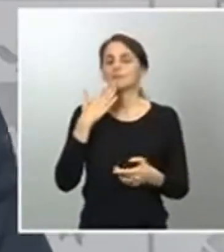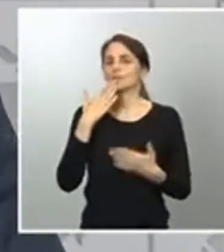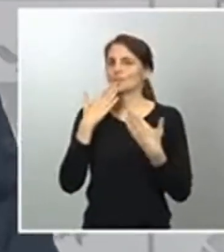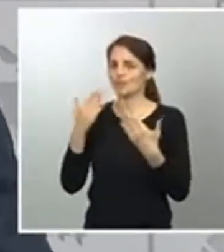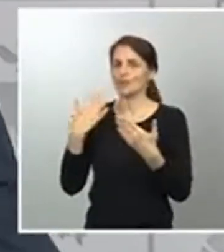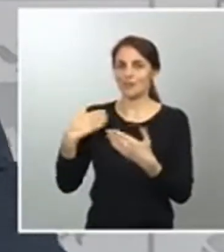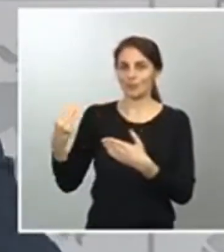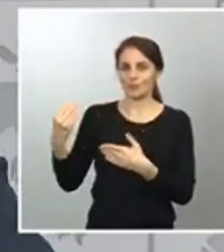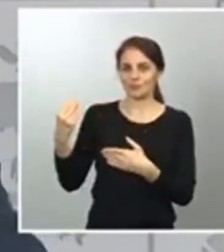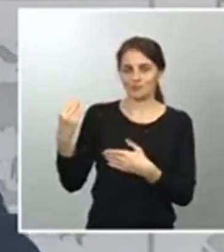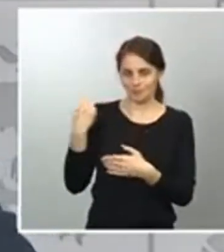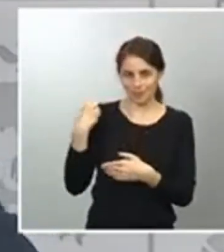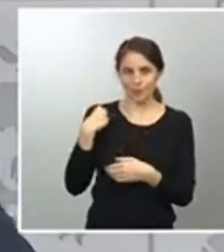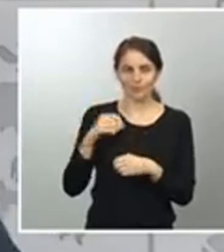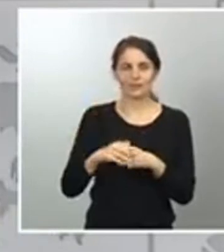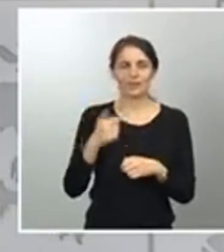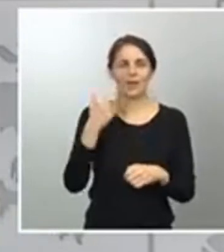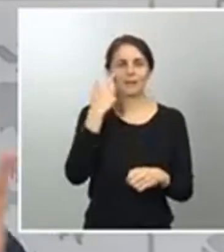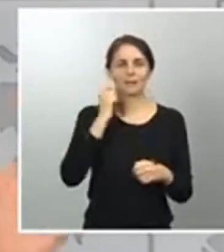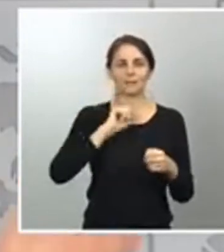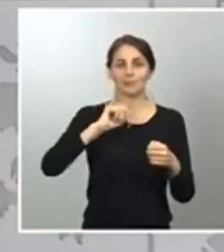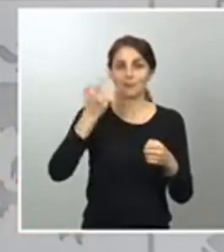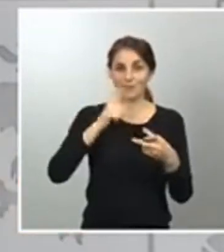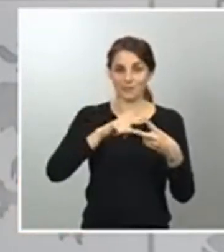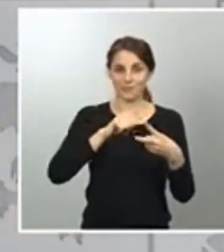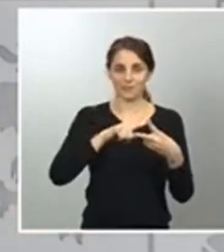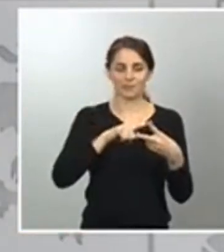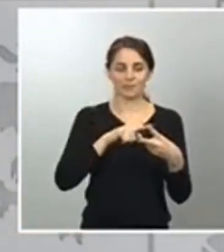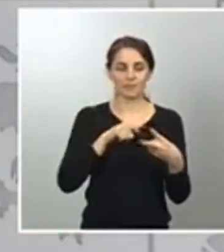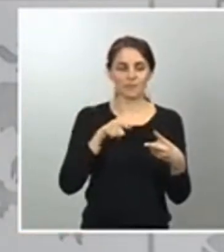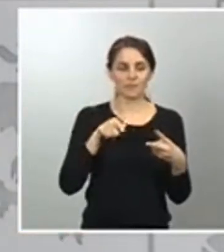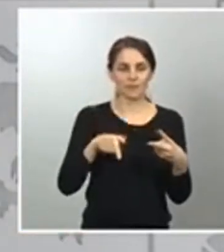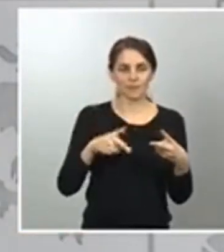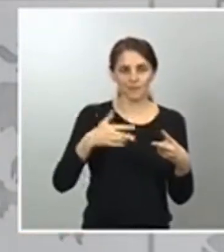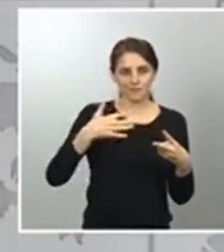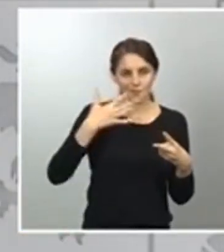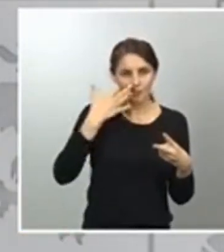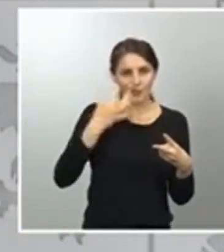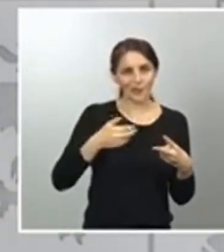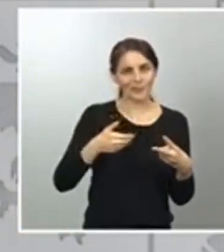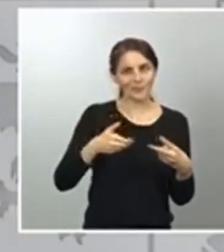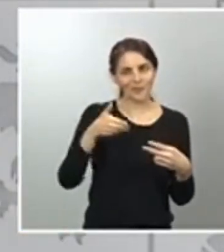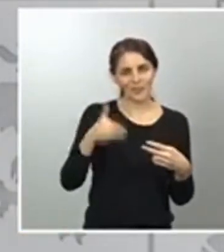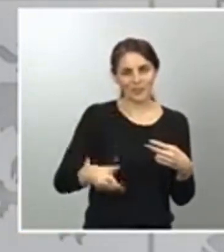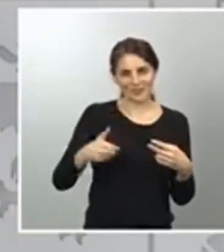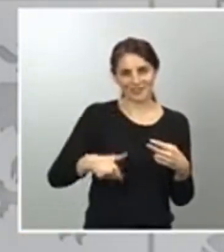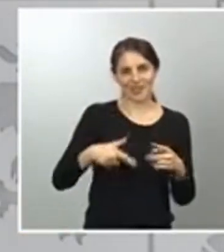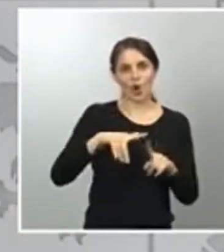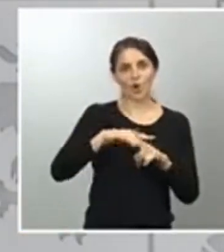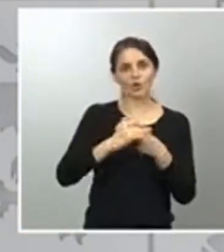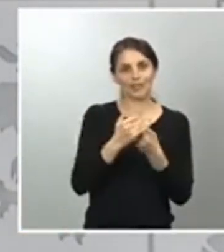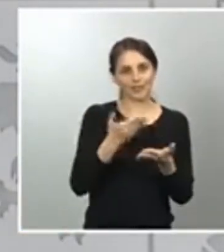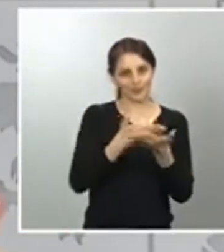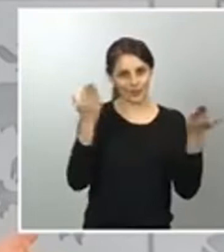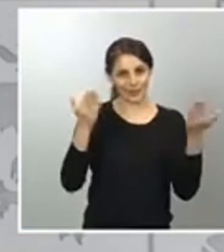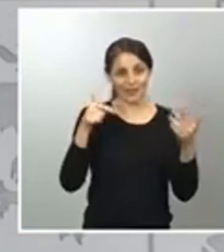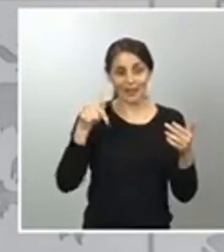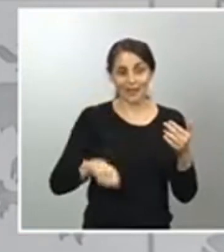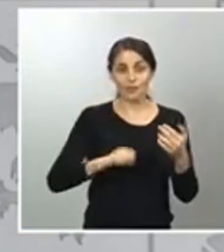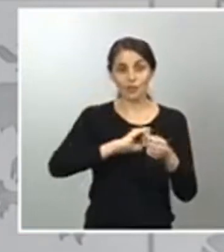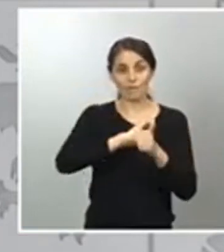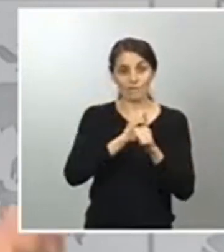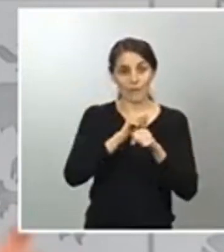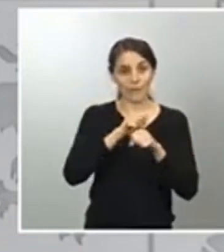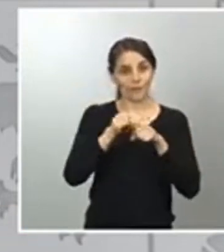preguntas, yo creo que es muy importante que tampoco perdamos el contexto. Esta es una pandemia global. Está afectando, lo he dicho en